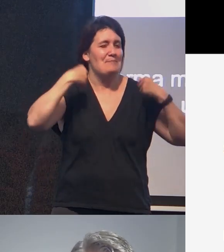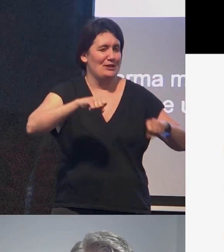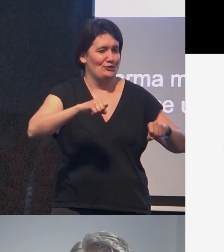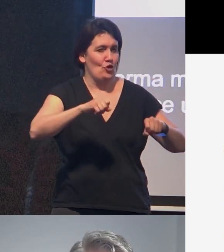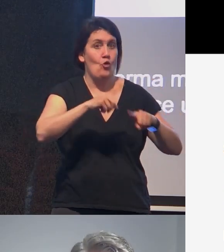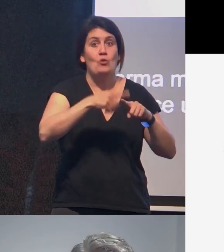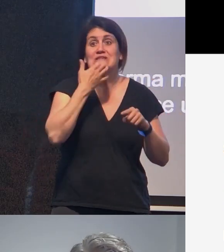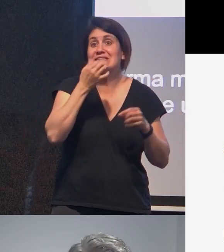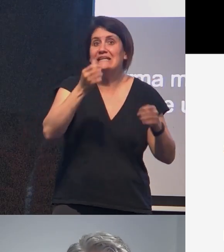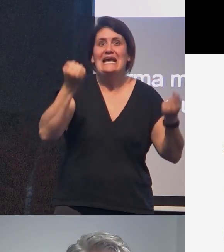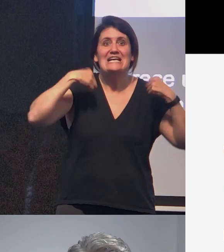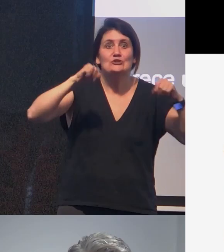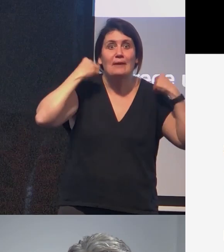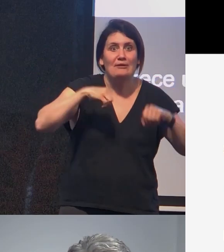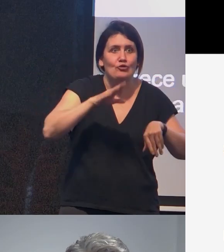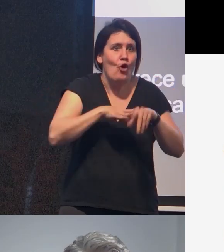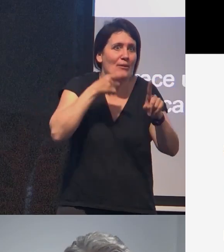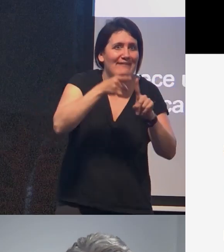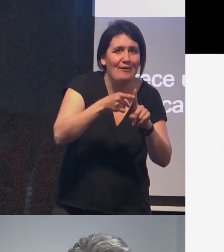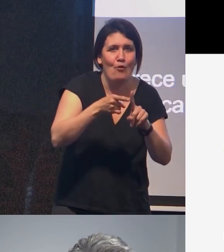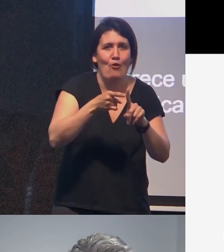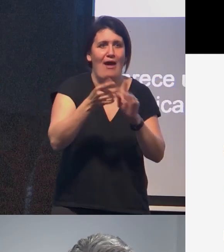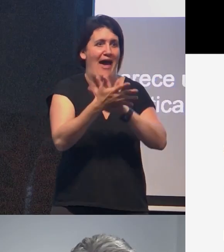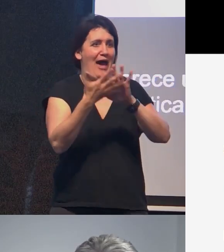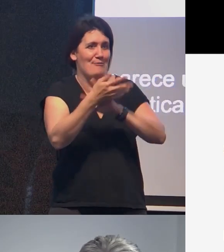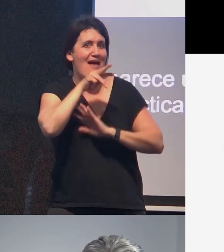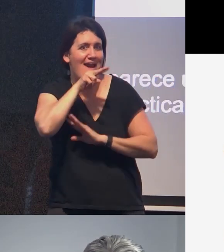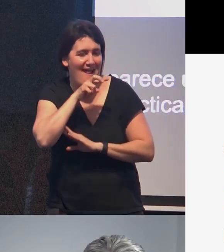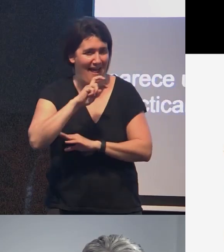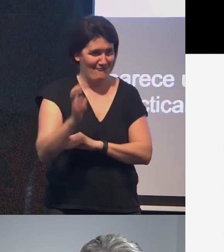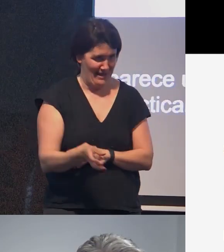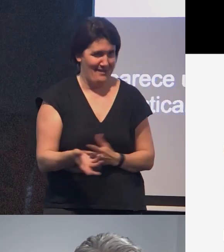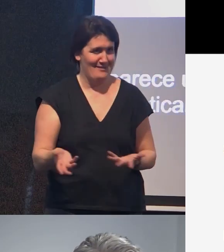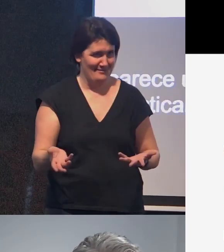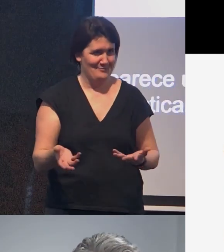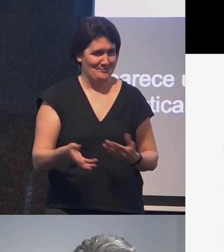estuvieran practicando para empezar a vocalizar.